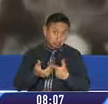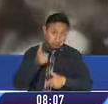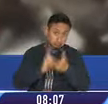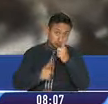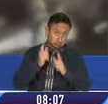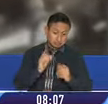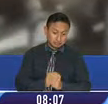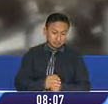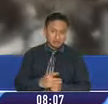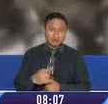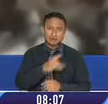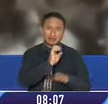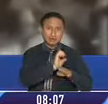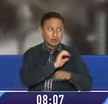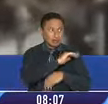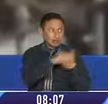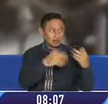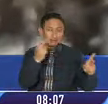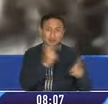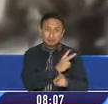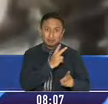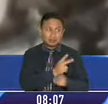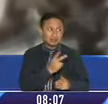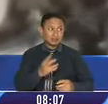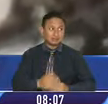en todo el país la ola delictiva no cesa.